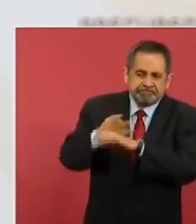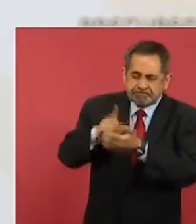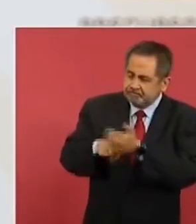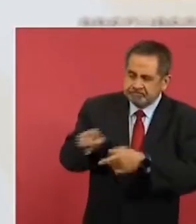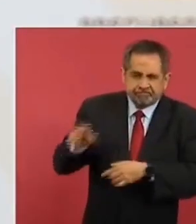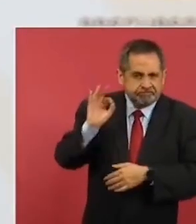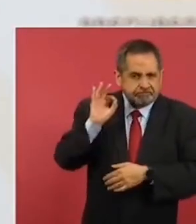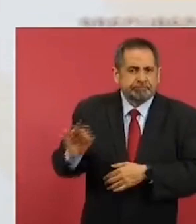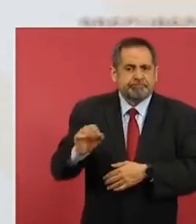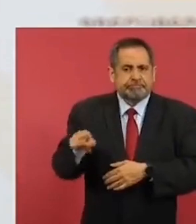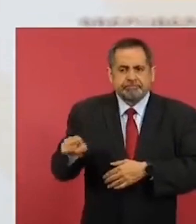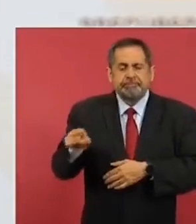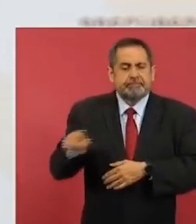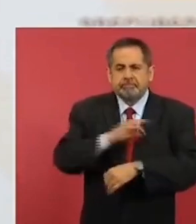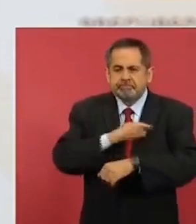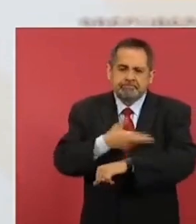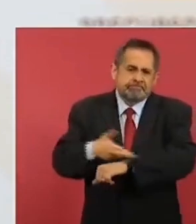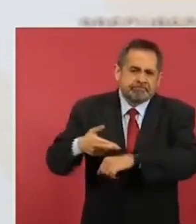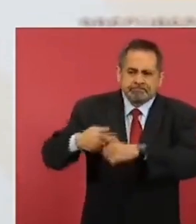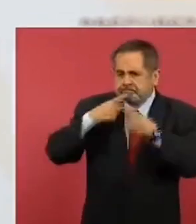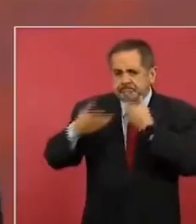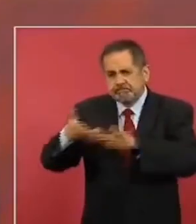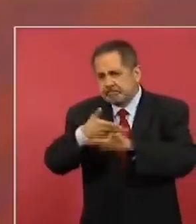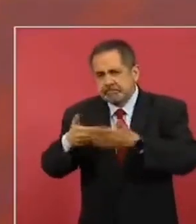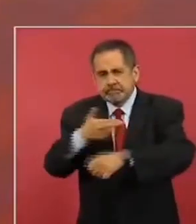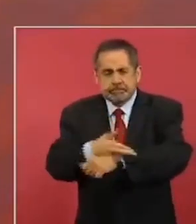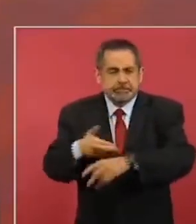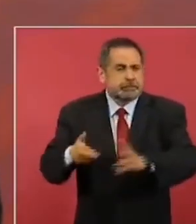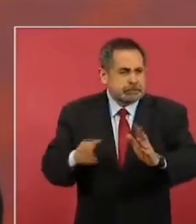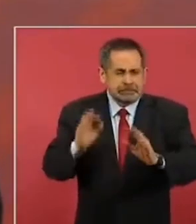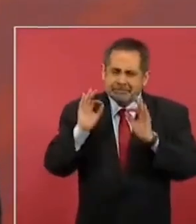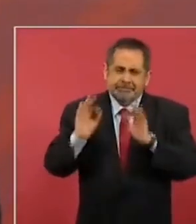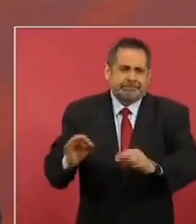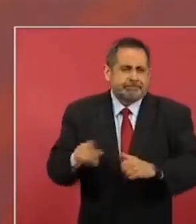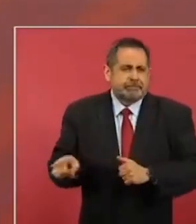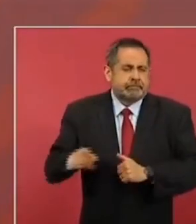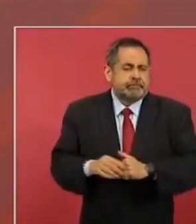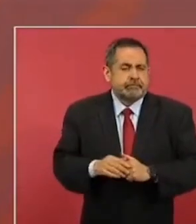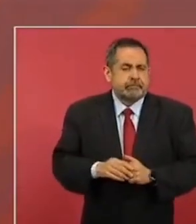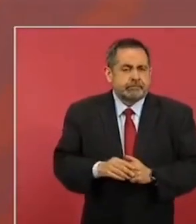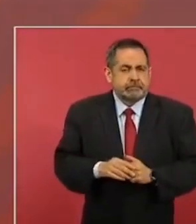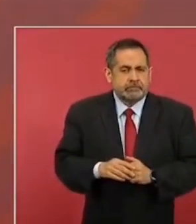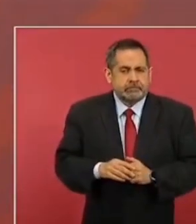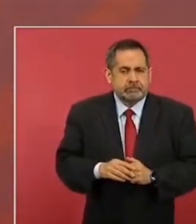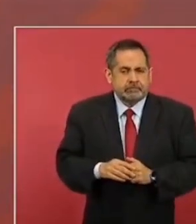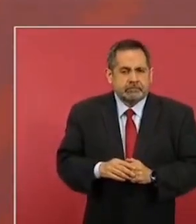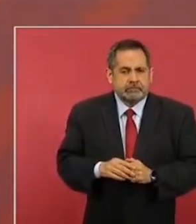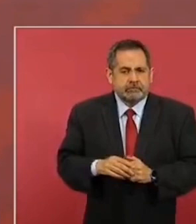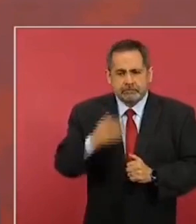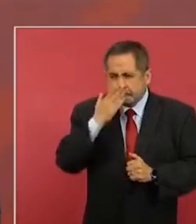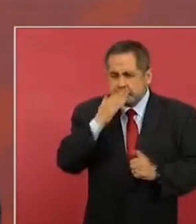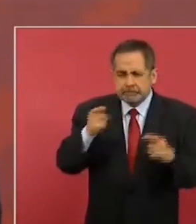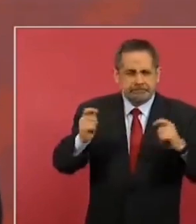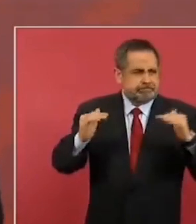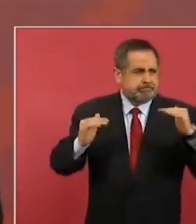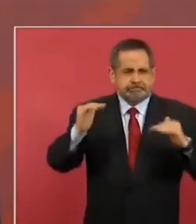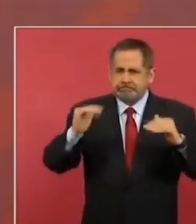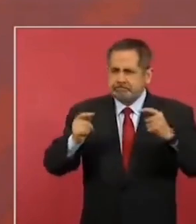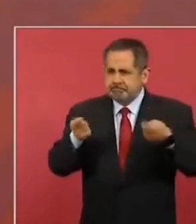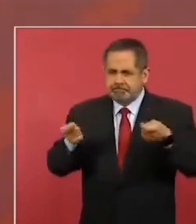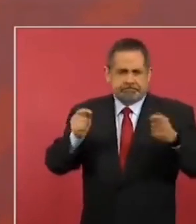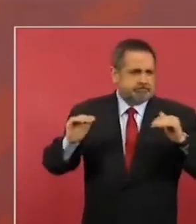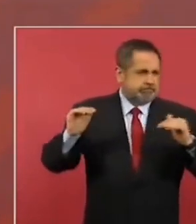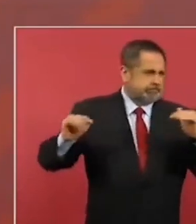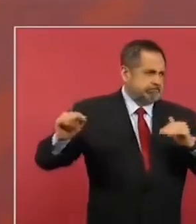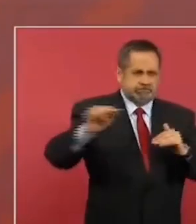llevada a cabo en palacio nacional lópez obrador confío que legisladores del pri y del pan voten libremente y a favor de los intereses del